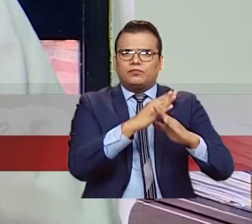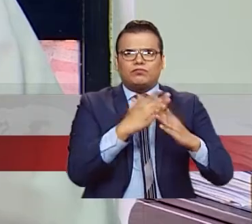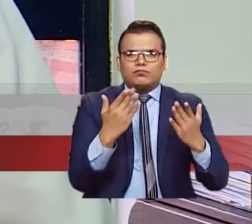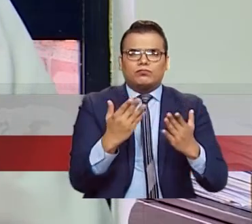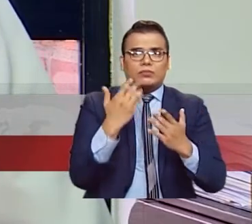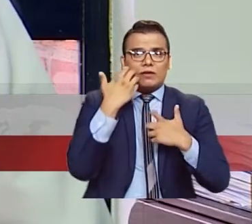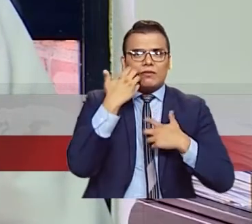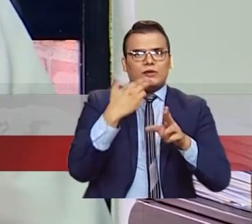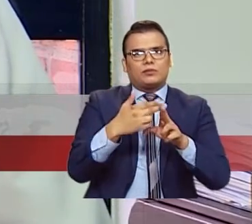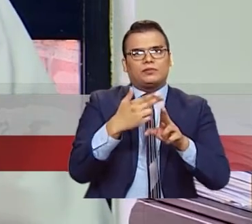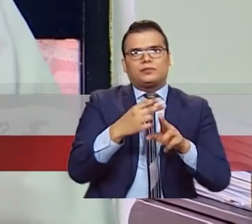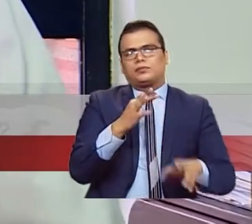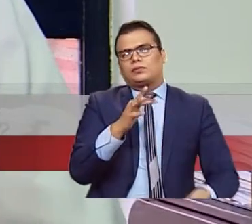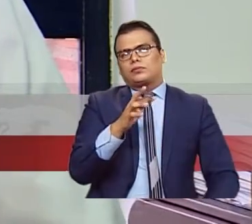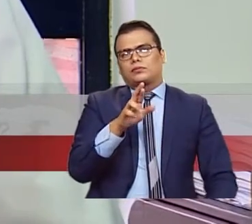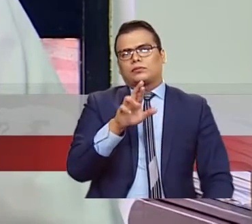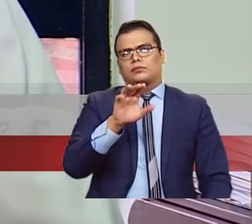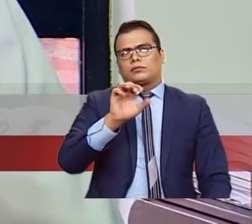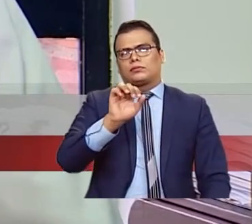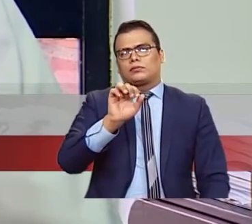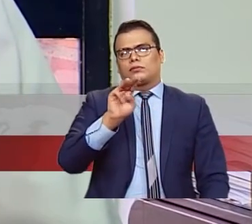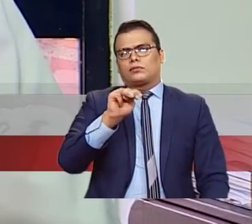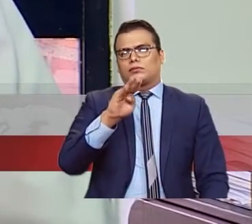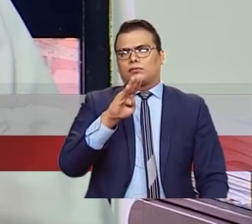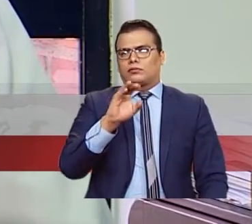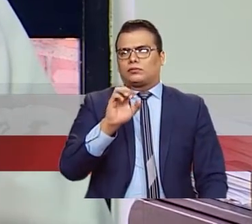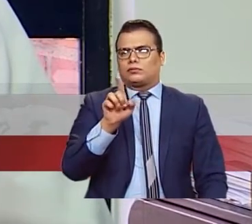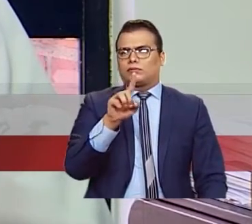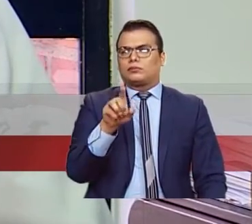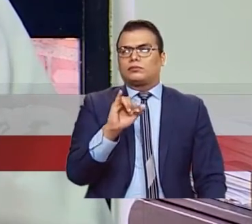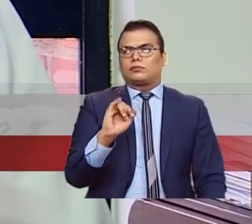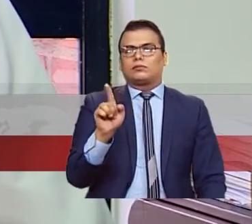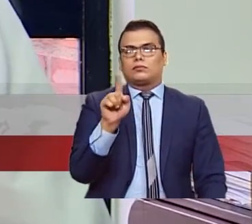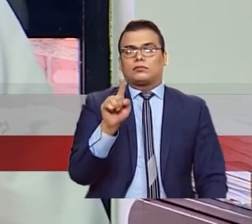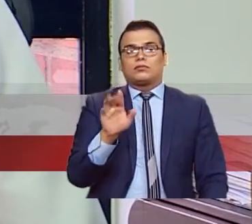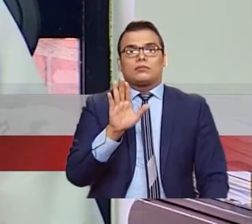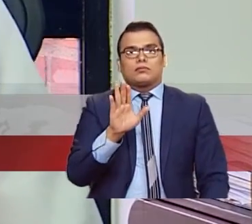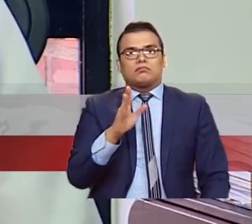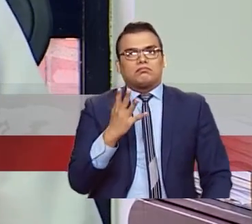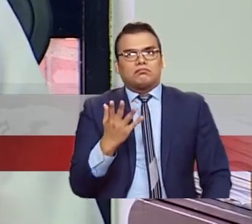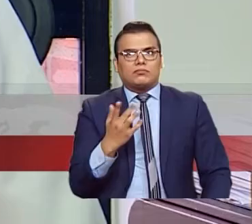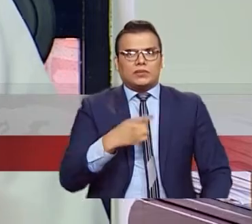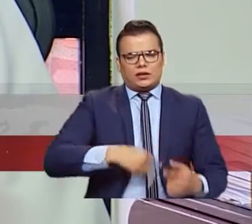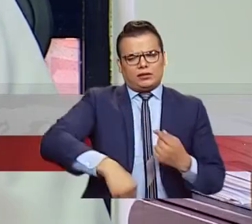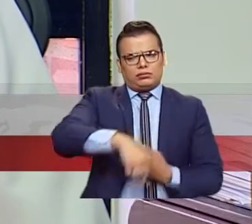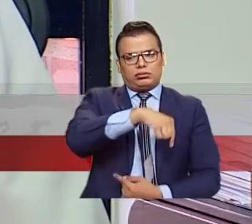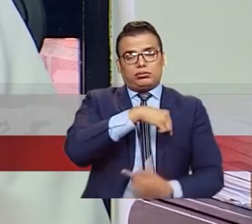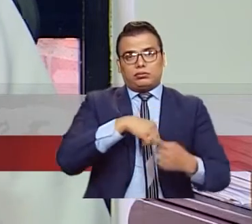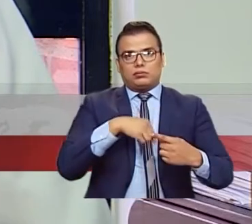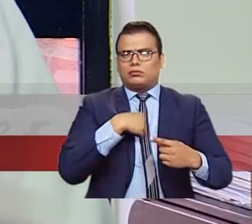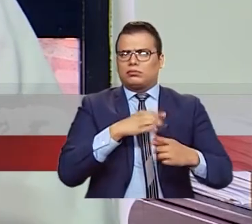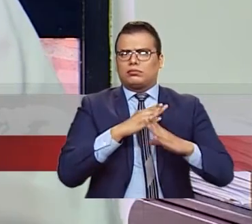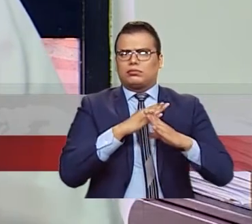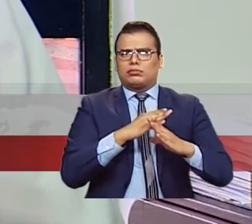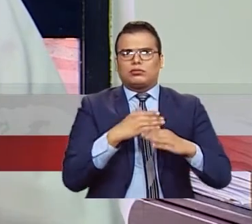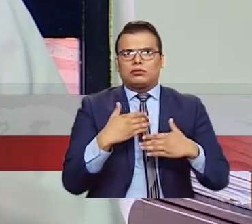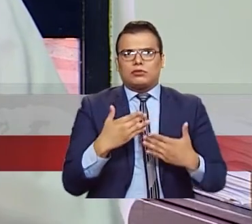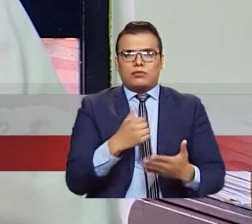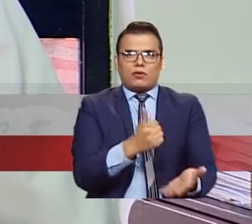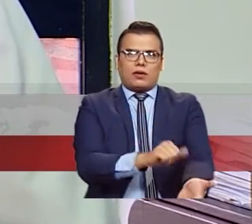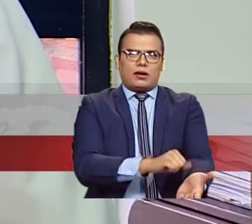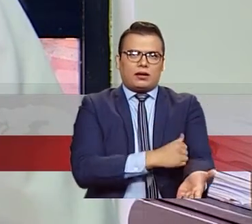formación de masas o acúmulo de sustancias que obstruyen la circulación sea arterias y venas